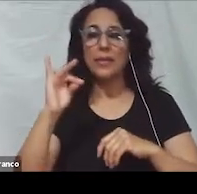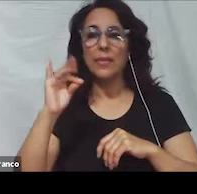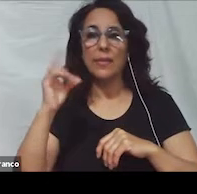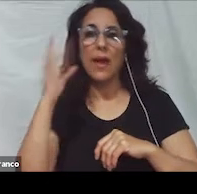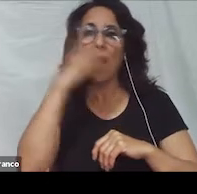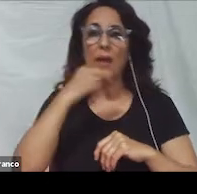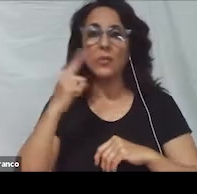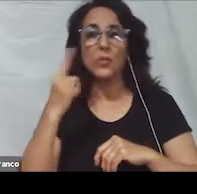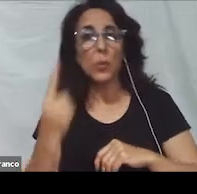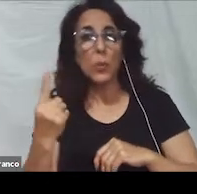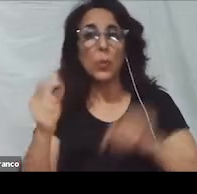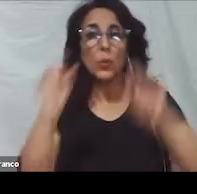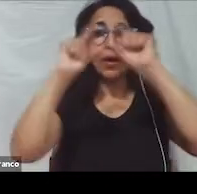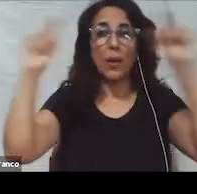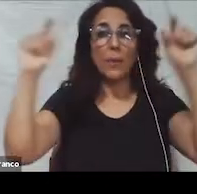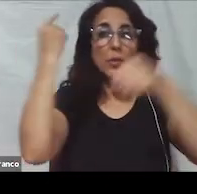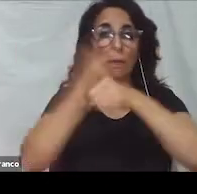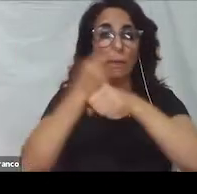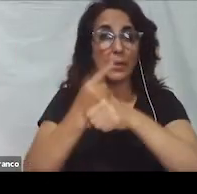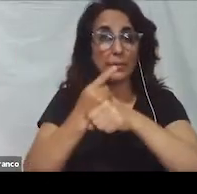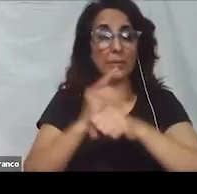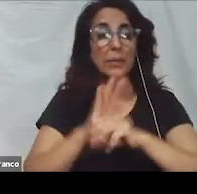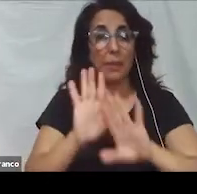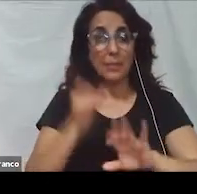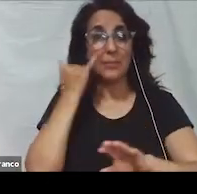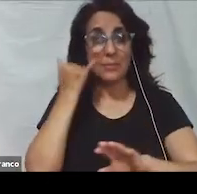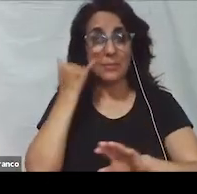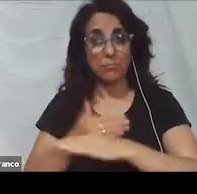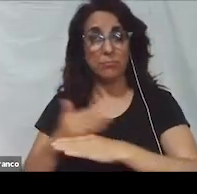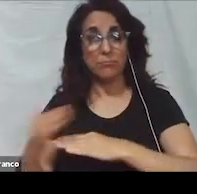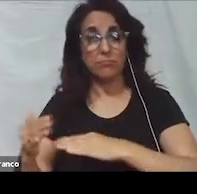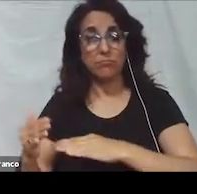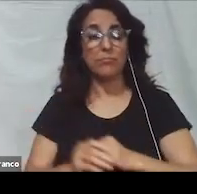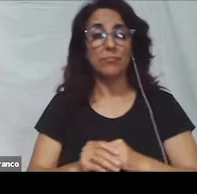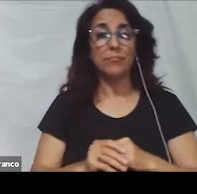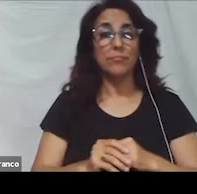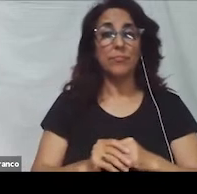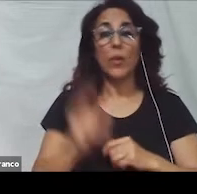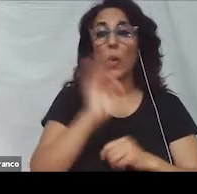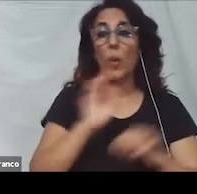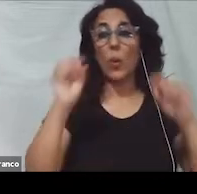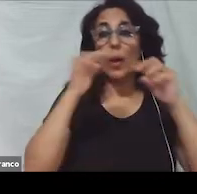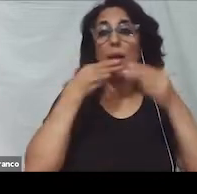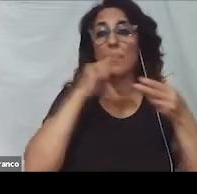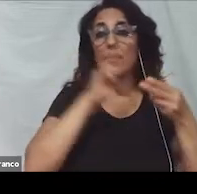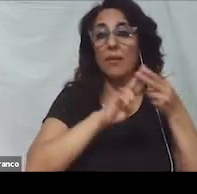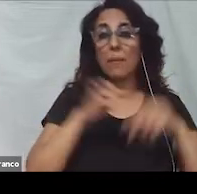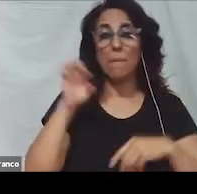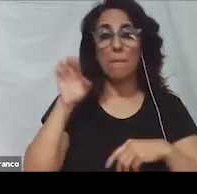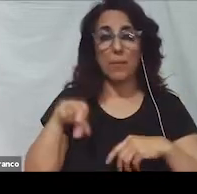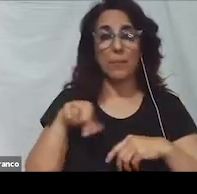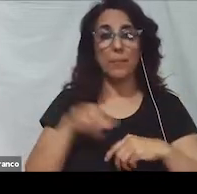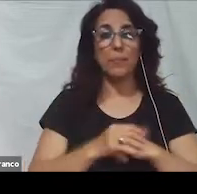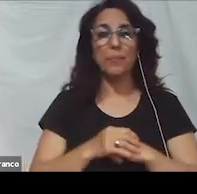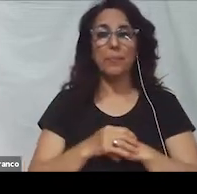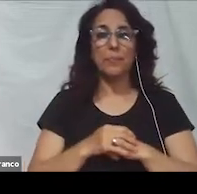encabezados, ¿sí? Por ejemplo, H1 para el encabezado principal, que ya lo vamos a ver en un ratito en detalle, o podemos tener la etiqueta P para lo que sería